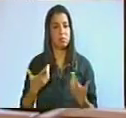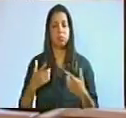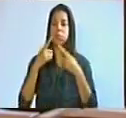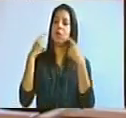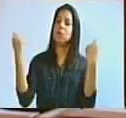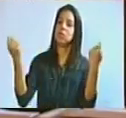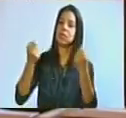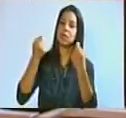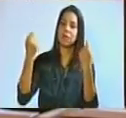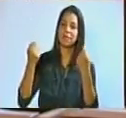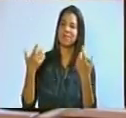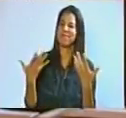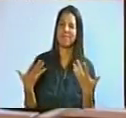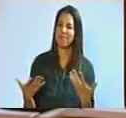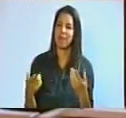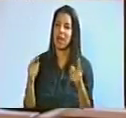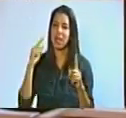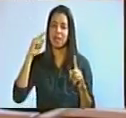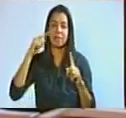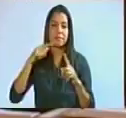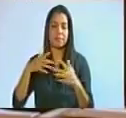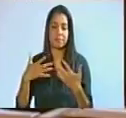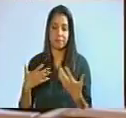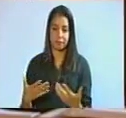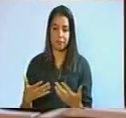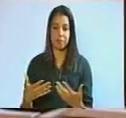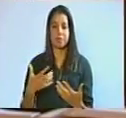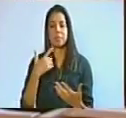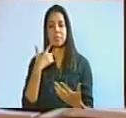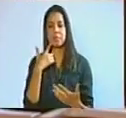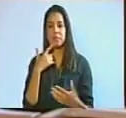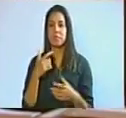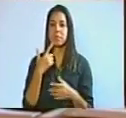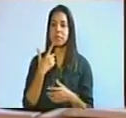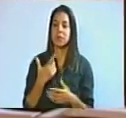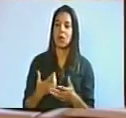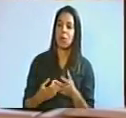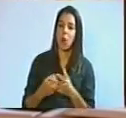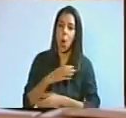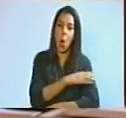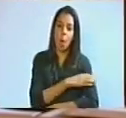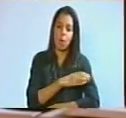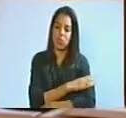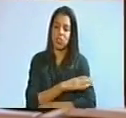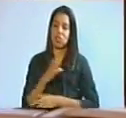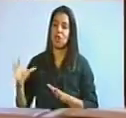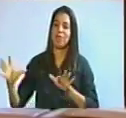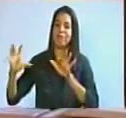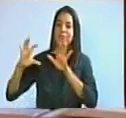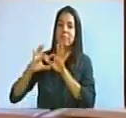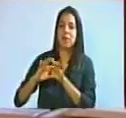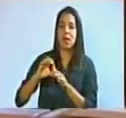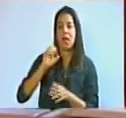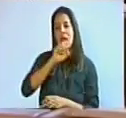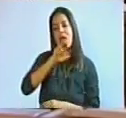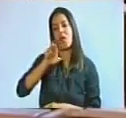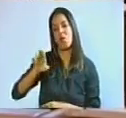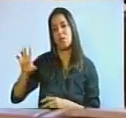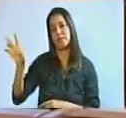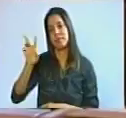declarada intención de oxigenar a la languideciente oposición antidemocrática y